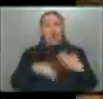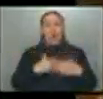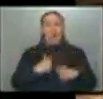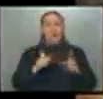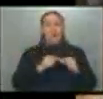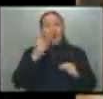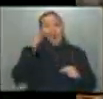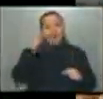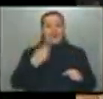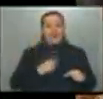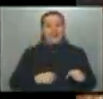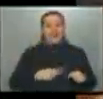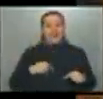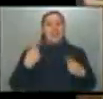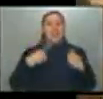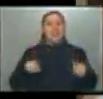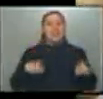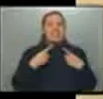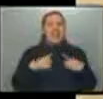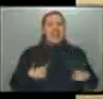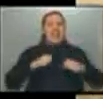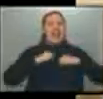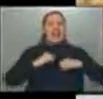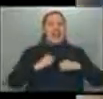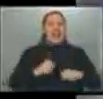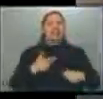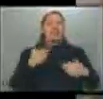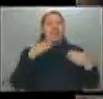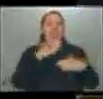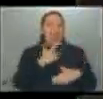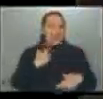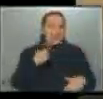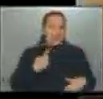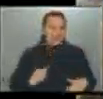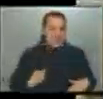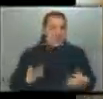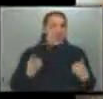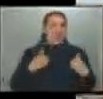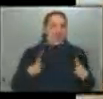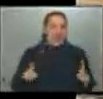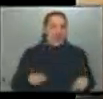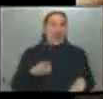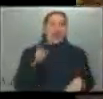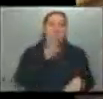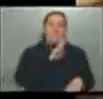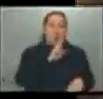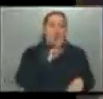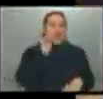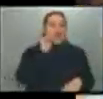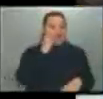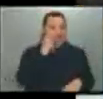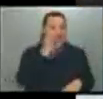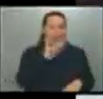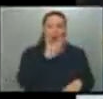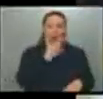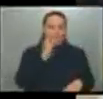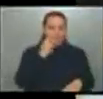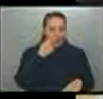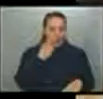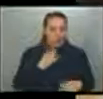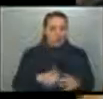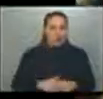Suizo, cantando en español un tema de reggaetón, es extraño. Bueno. Ella, por supuesto, divina, es la